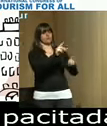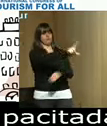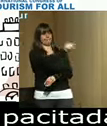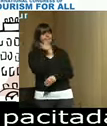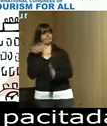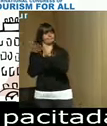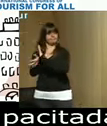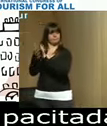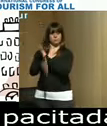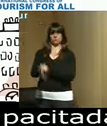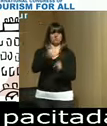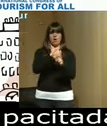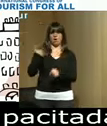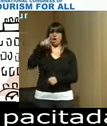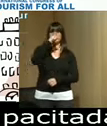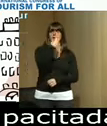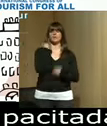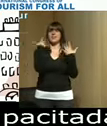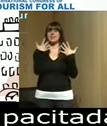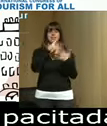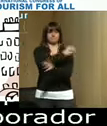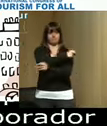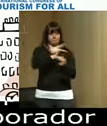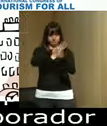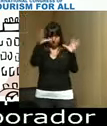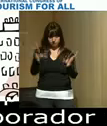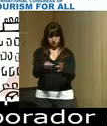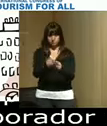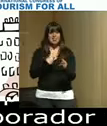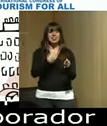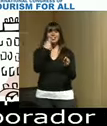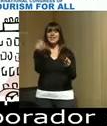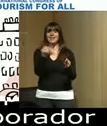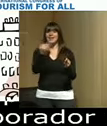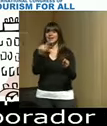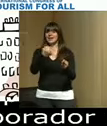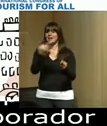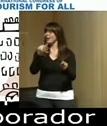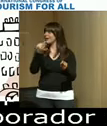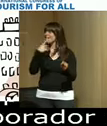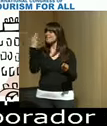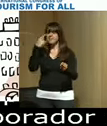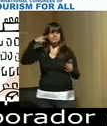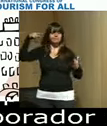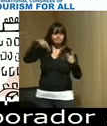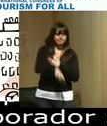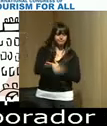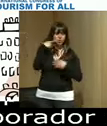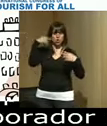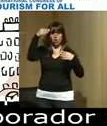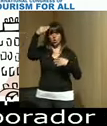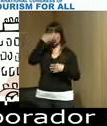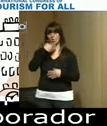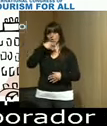de sus trabajos en el 2010, que concluye que es que necesitamos ver, sobre todo, tenemos que profundizar en el conocimiento académico, de